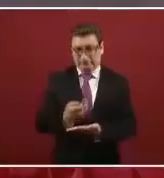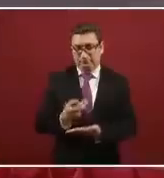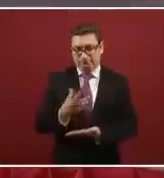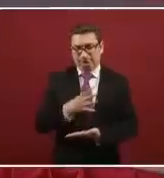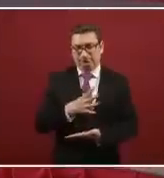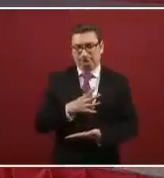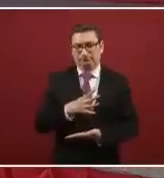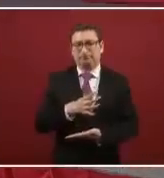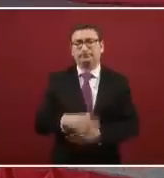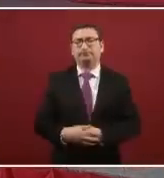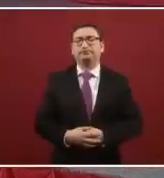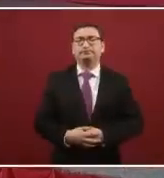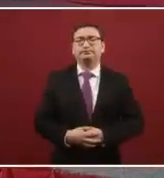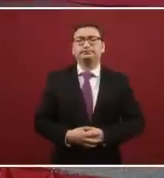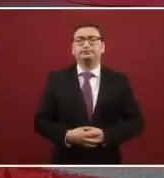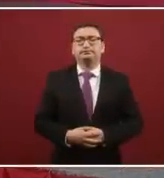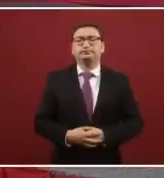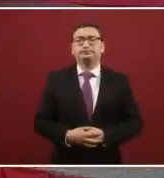y estamos